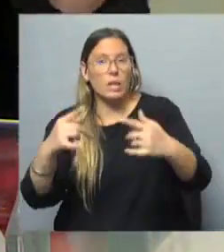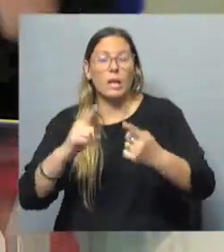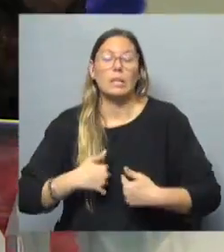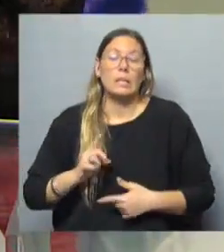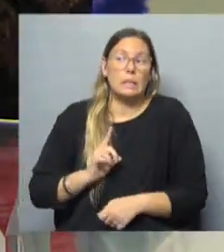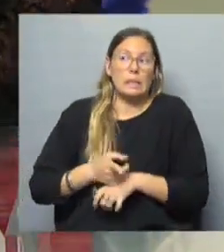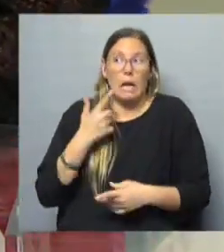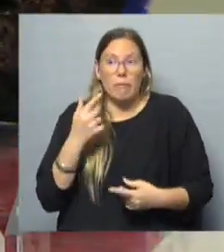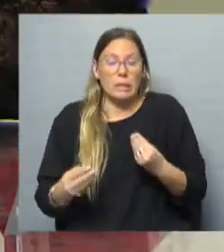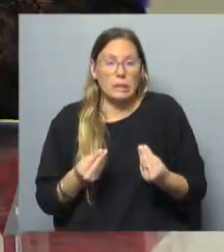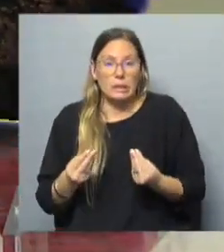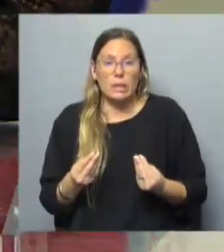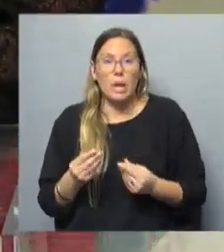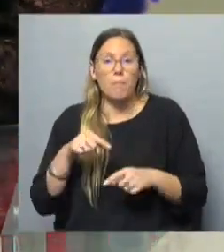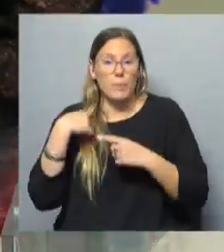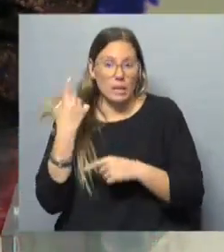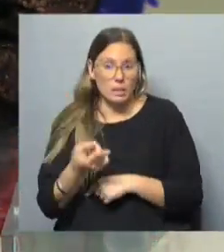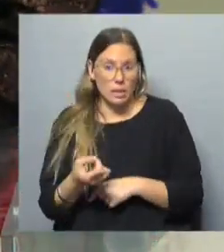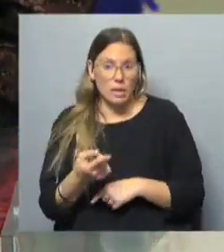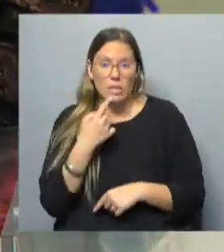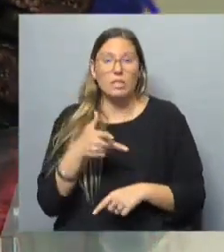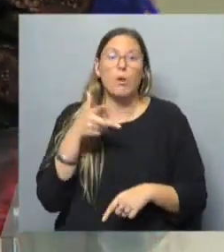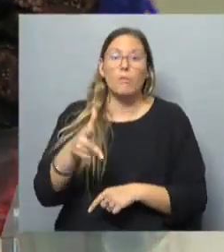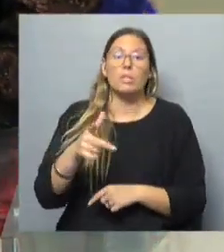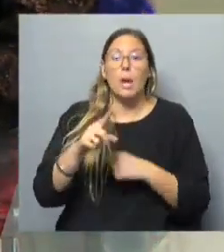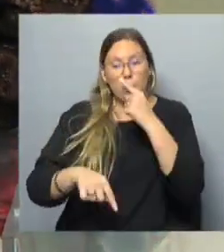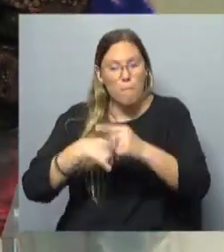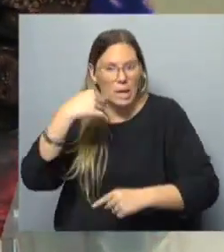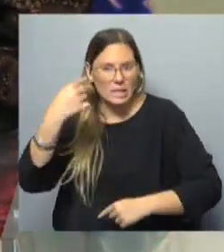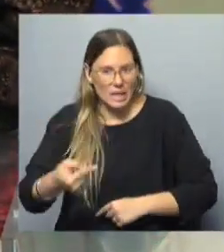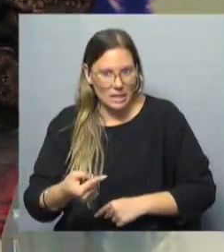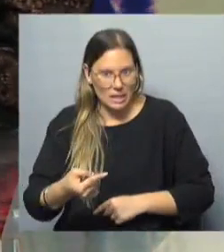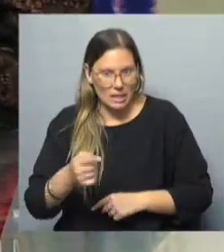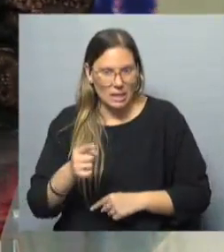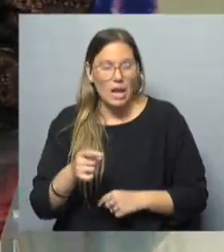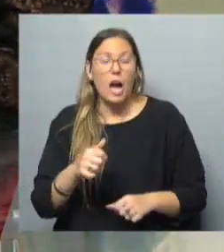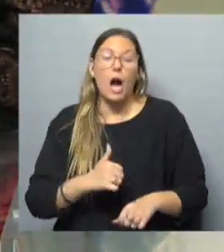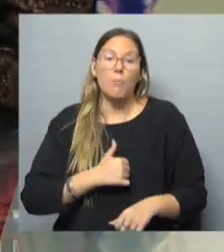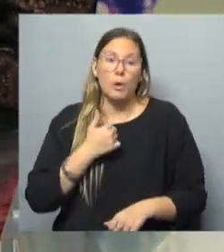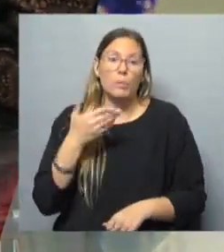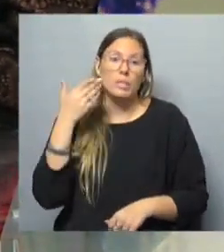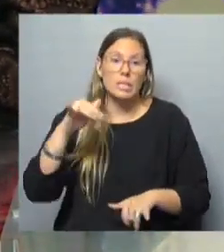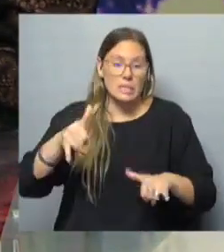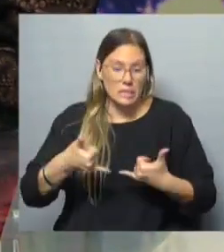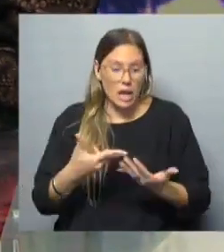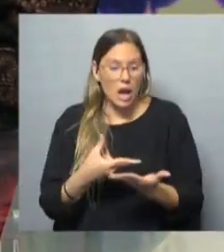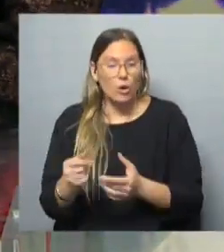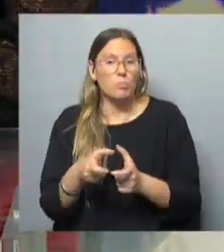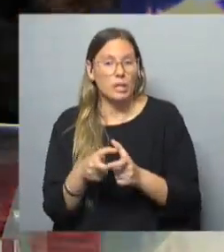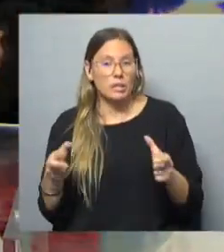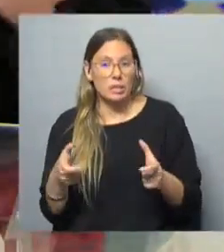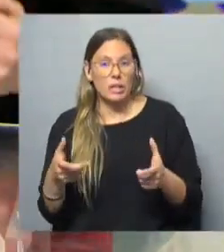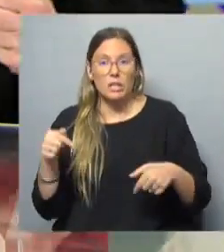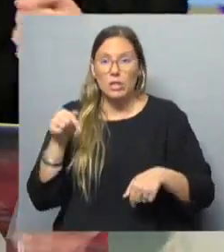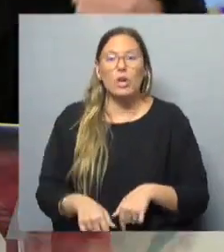manejarte. Al toque. Así que ya saben, es mañana, porque a veces tiramos mañana la fecha, la sino es mañana, así que aprovechen, vayan ya a conseguir su entrada. ¿Y